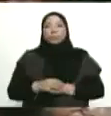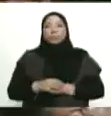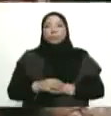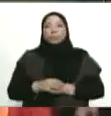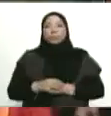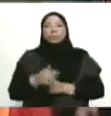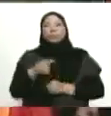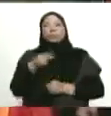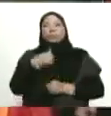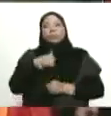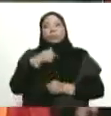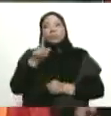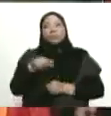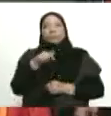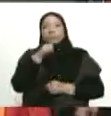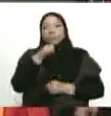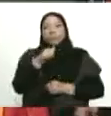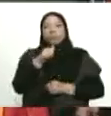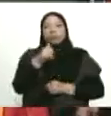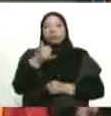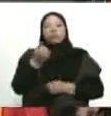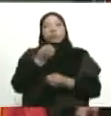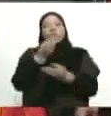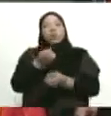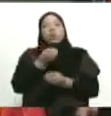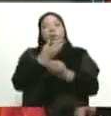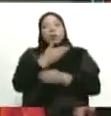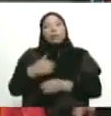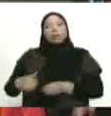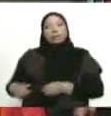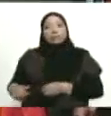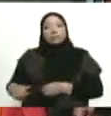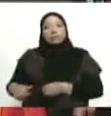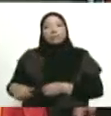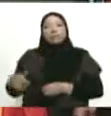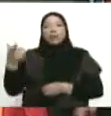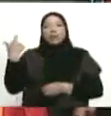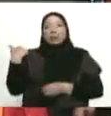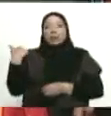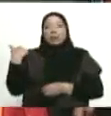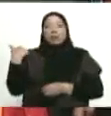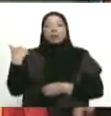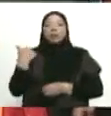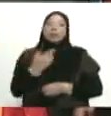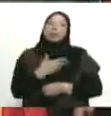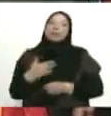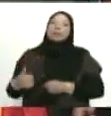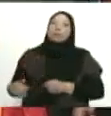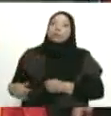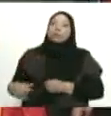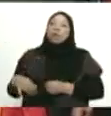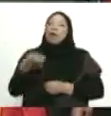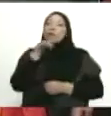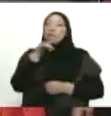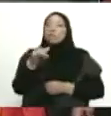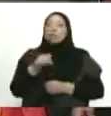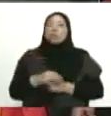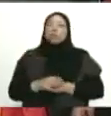Yo le decía, conversando con el presidente, ayer, el presidente anunció